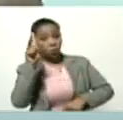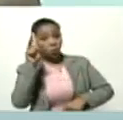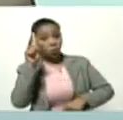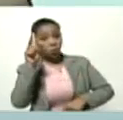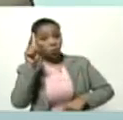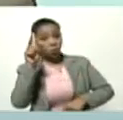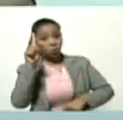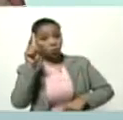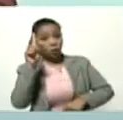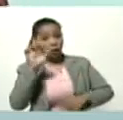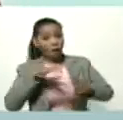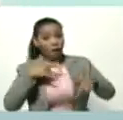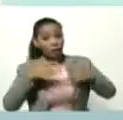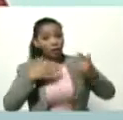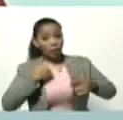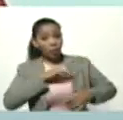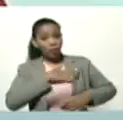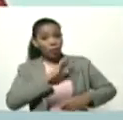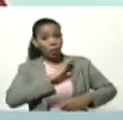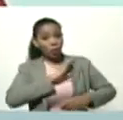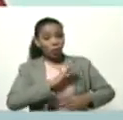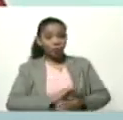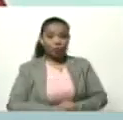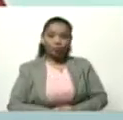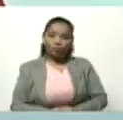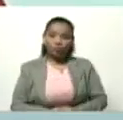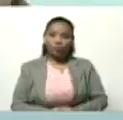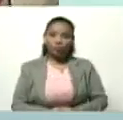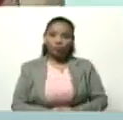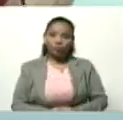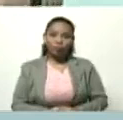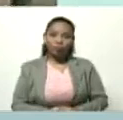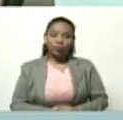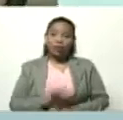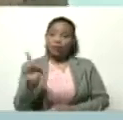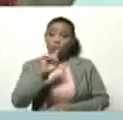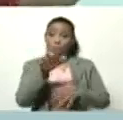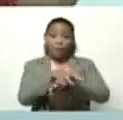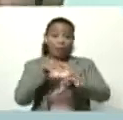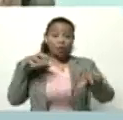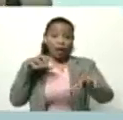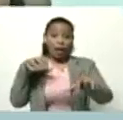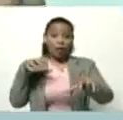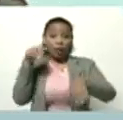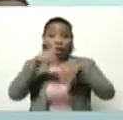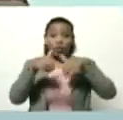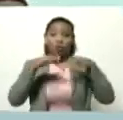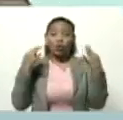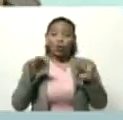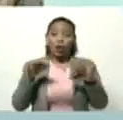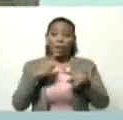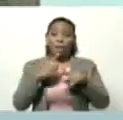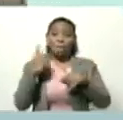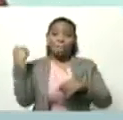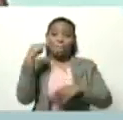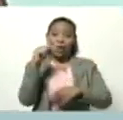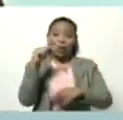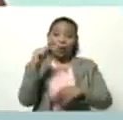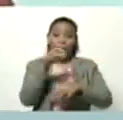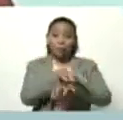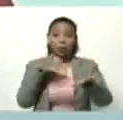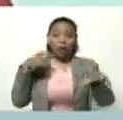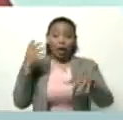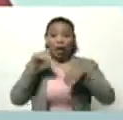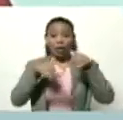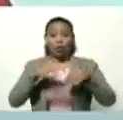es una actividad nuestra. Si no son mayorías en unas elecciones normales, menos van a ser mayoría en unas elecciones